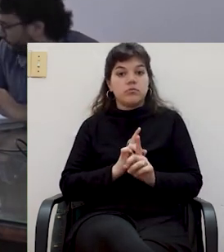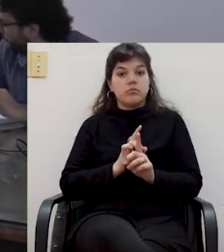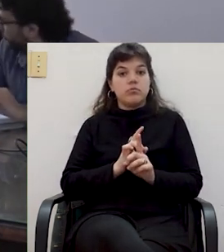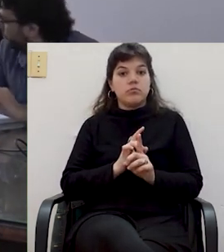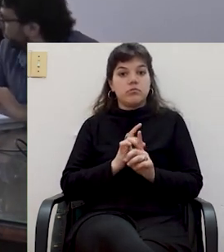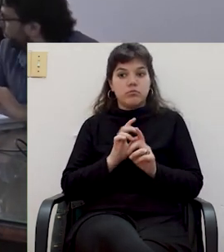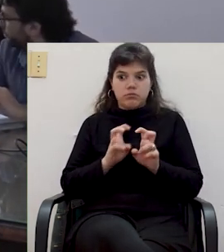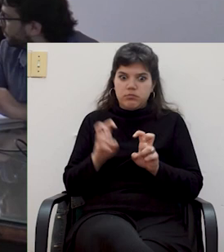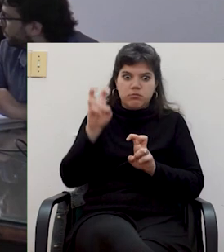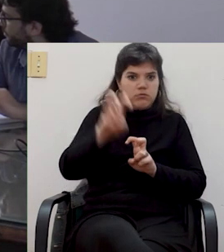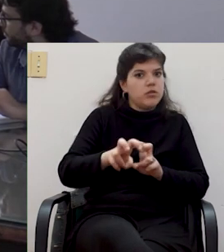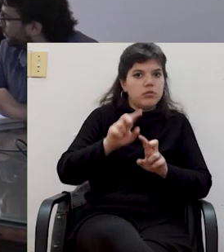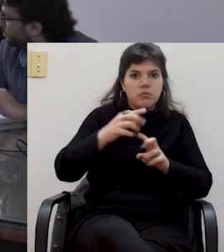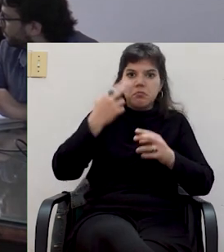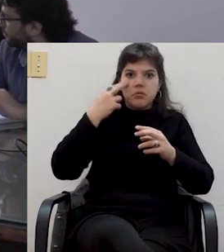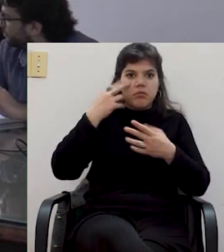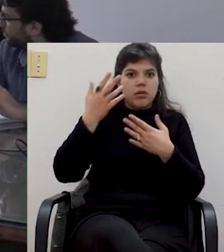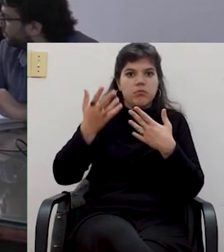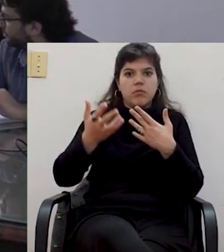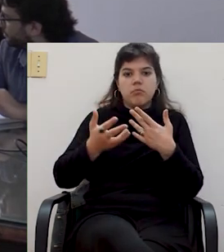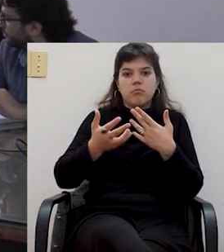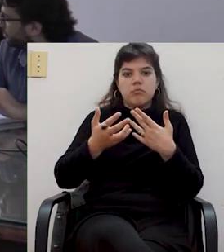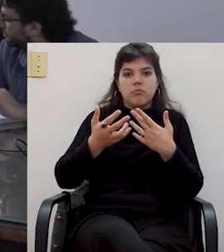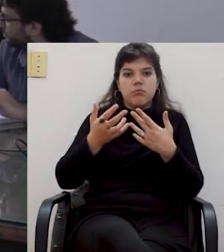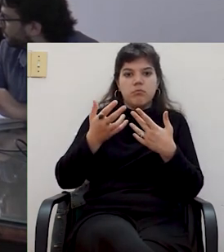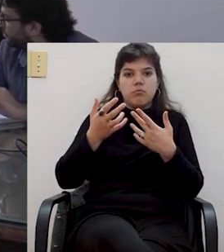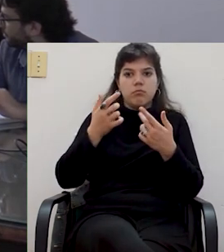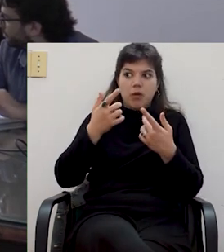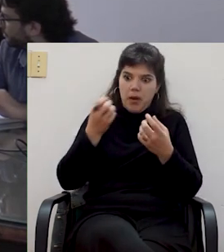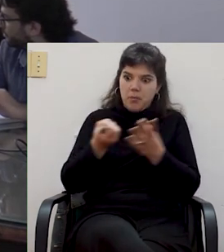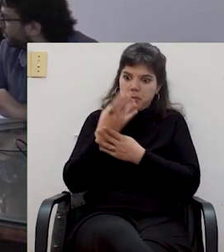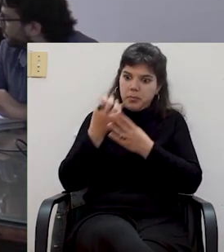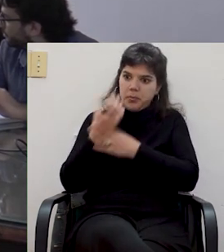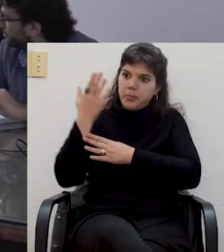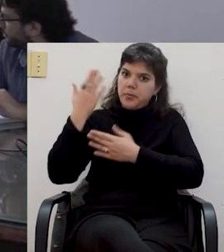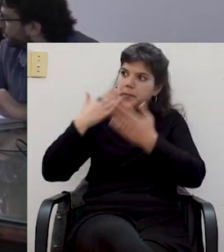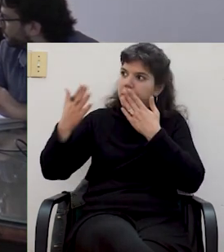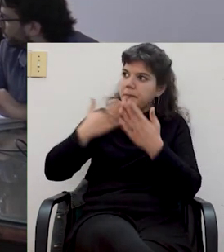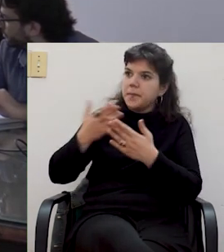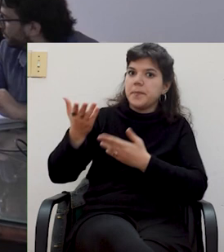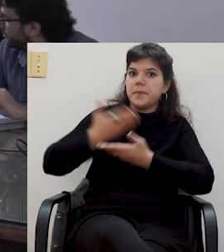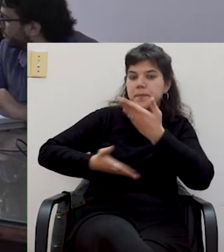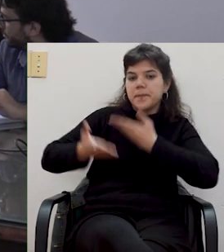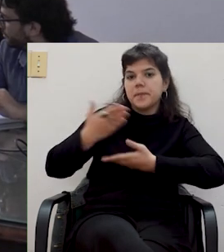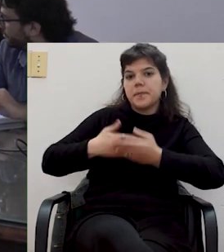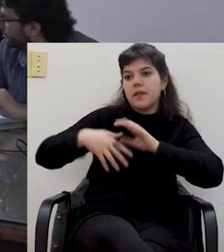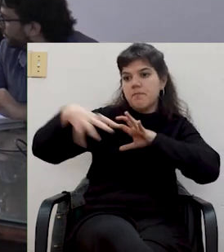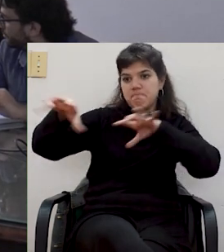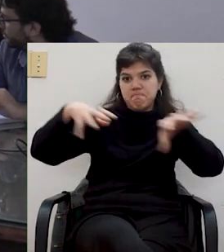y de adelantarnos a los problemas para generar mecanismos de diálogo